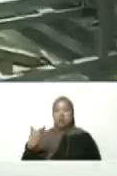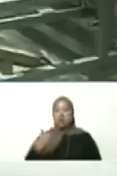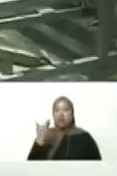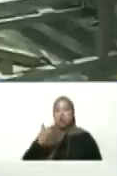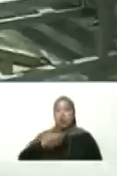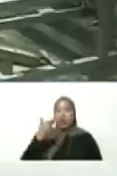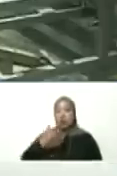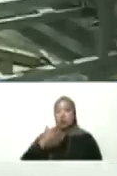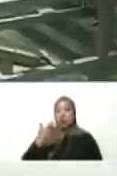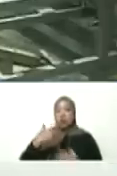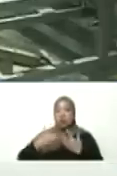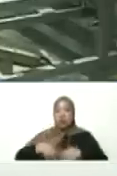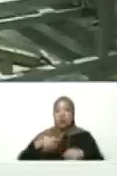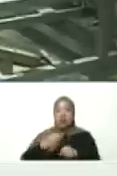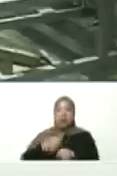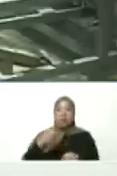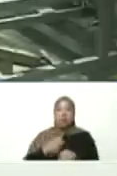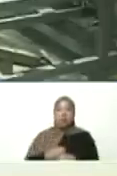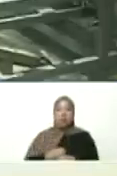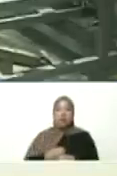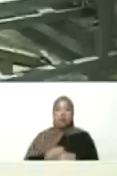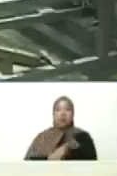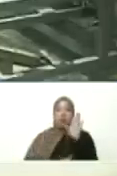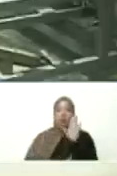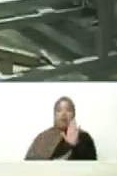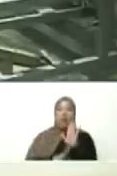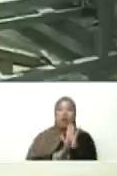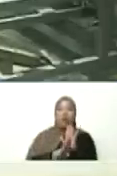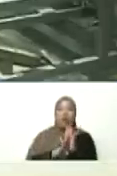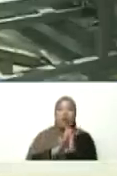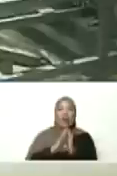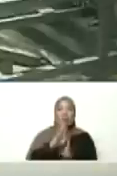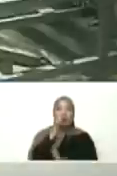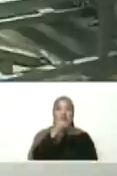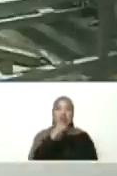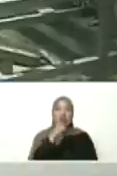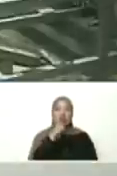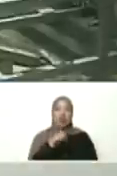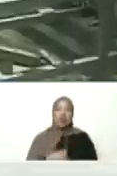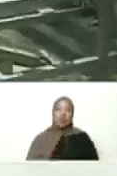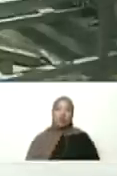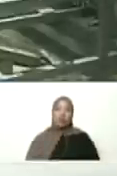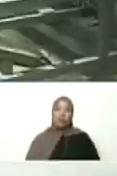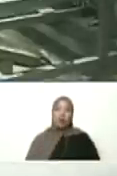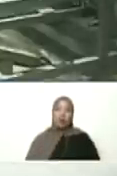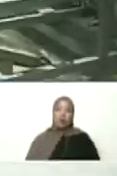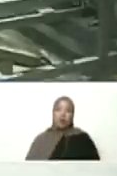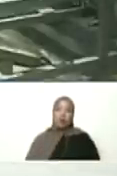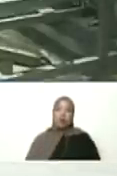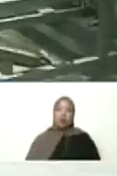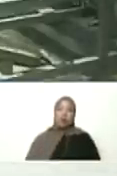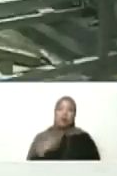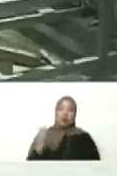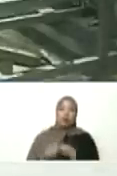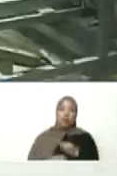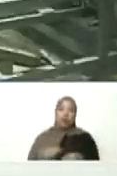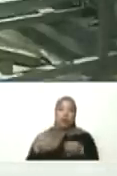capacidad de la banca nacional, de la banca